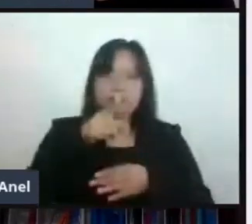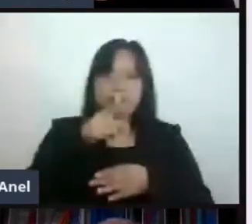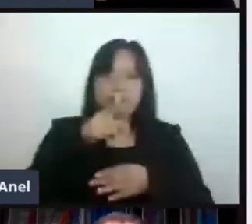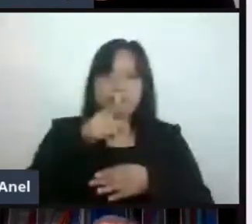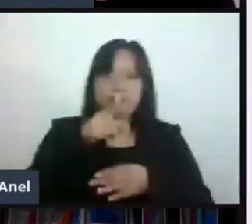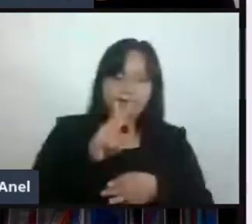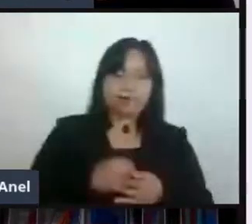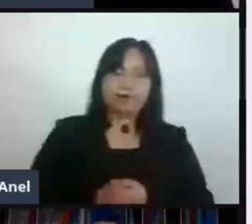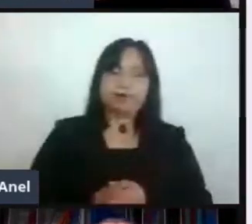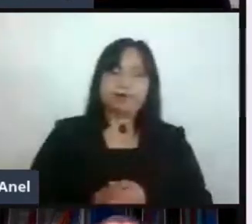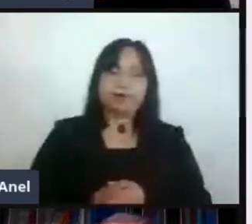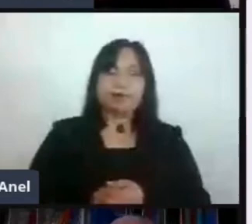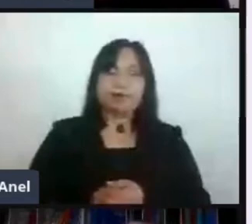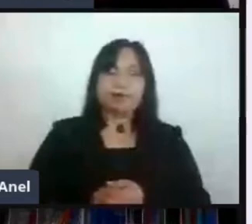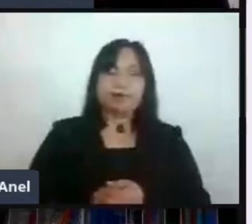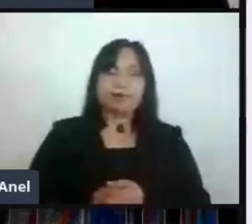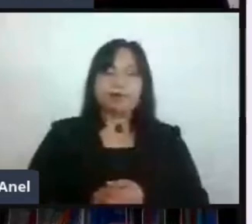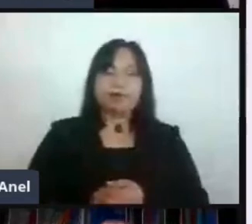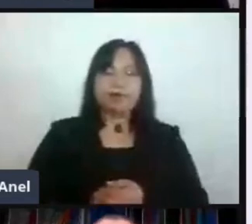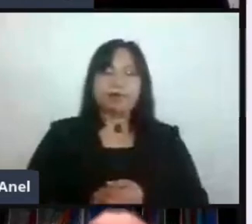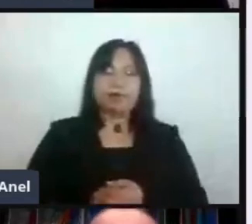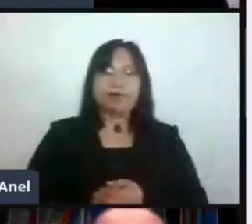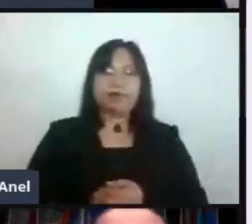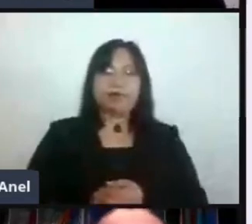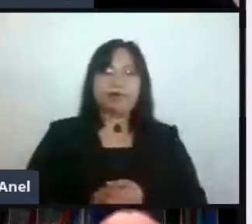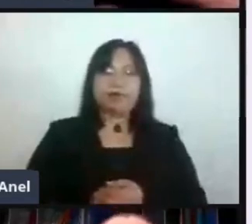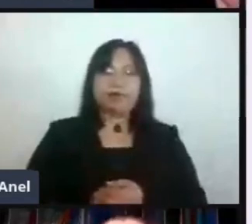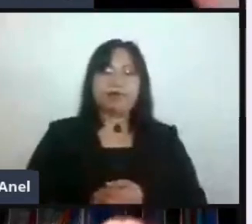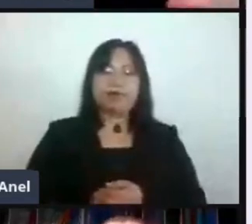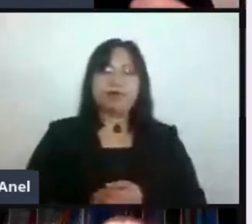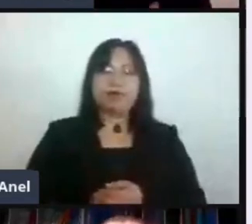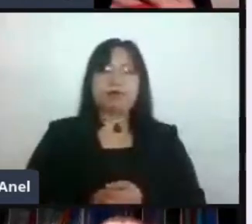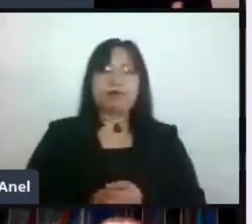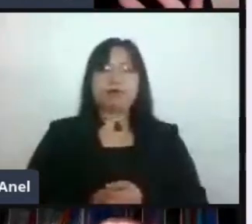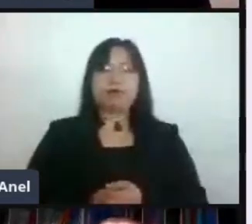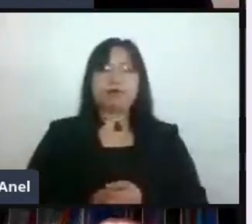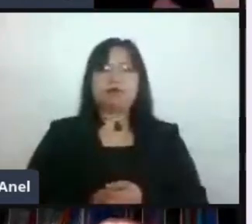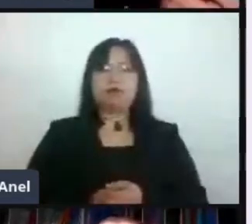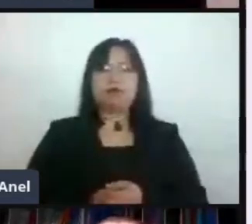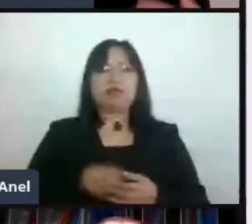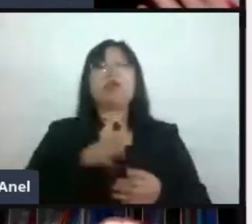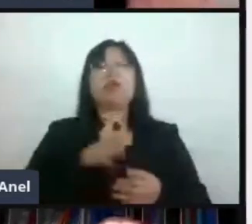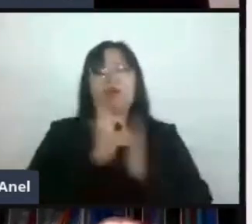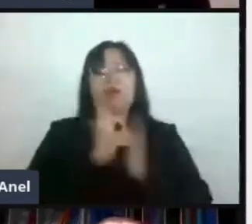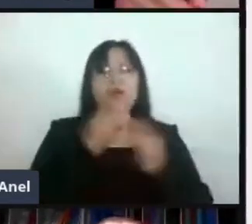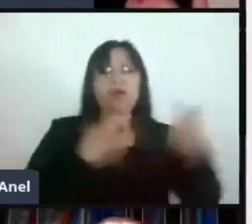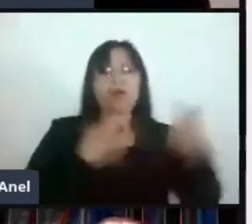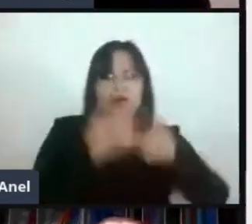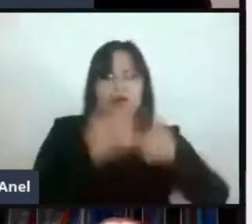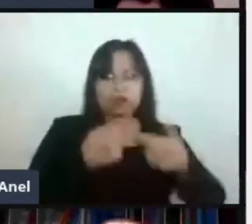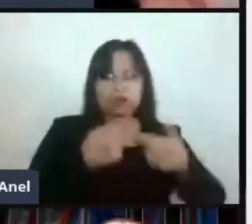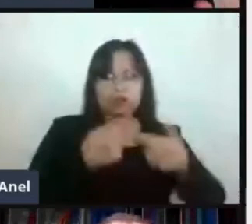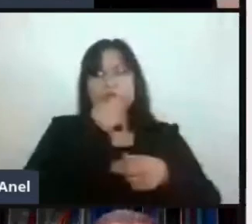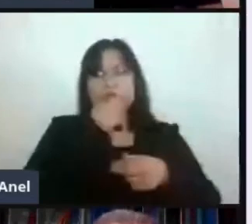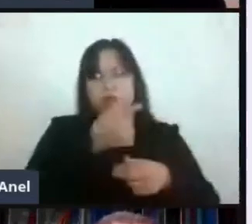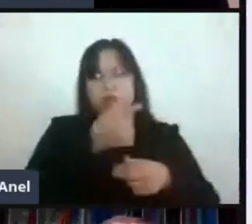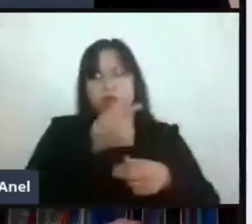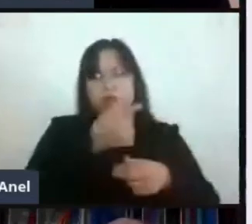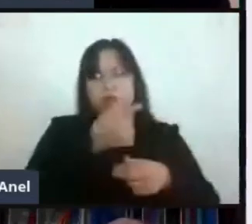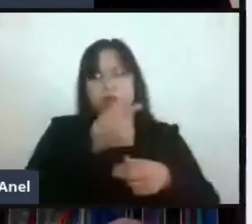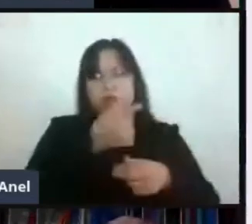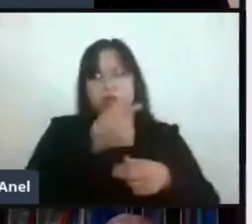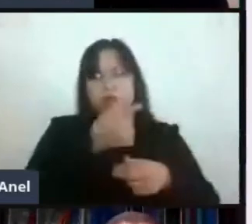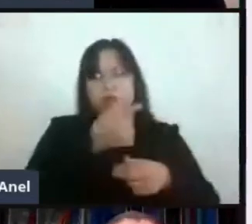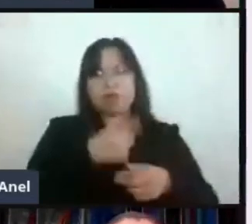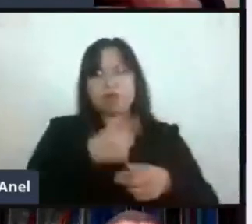¿Me repites la pregunta, Carlos, Sí, claro. O sea, si lo hago fuera de Classroom, también se puede asignar los puntos a la pregunta y la clave de respuesta. Pues sí, ¿no? O